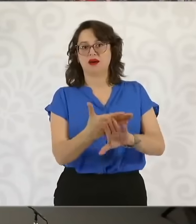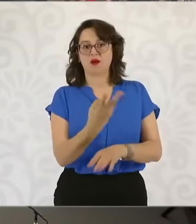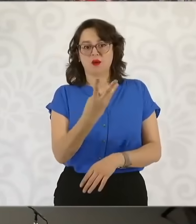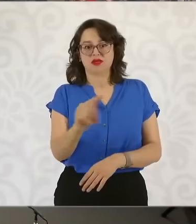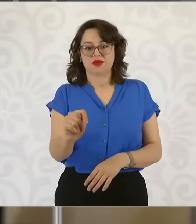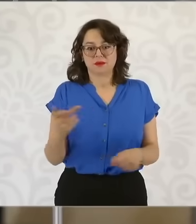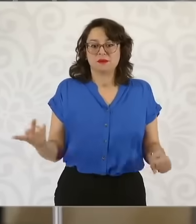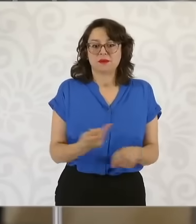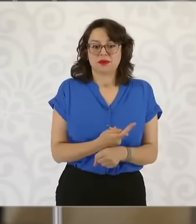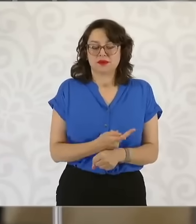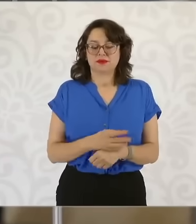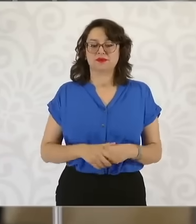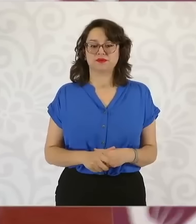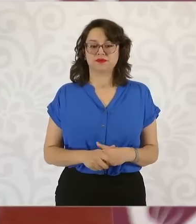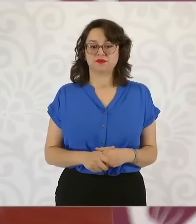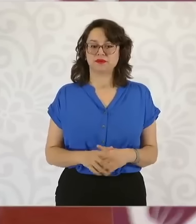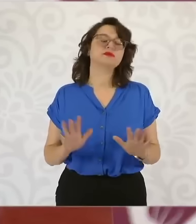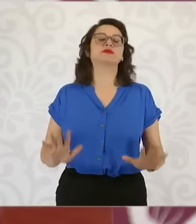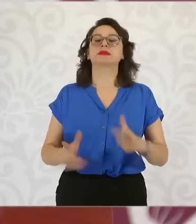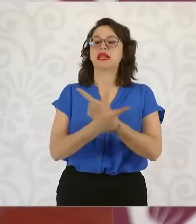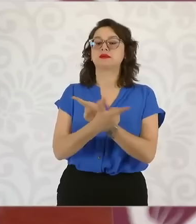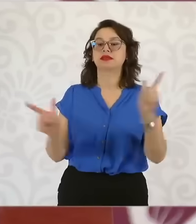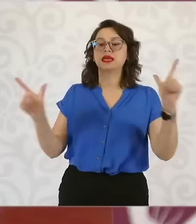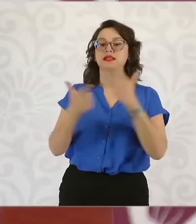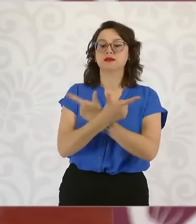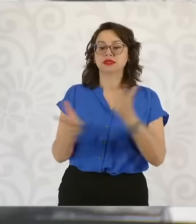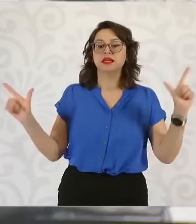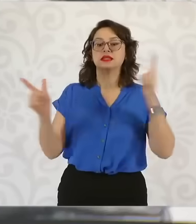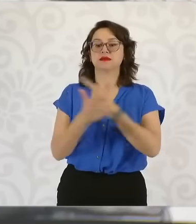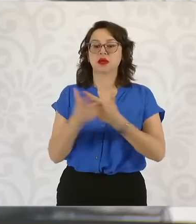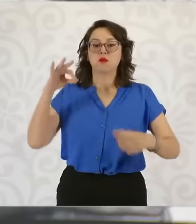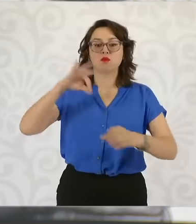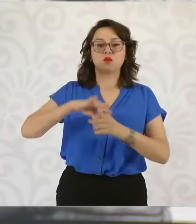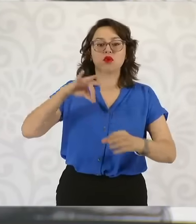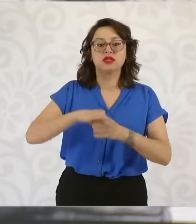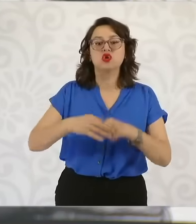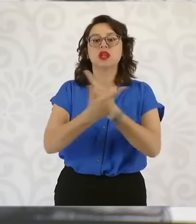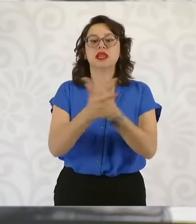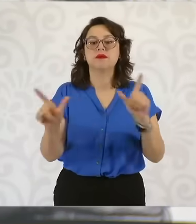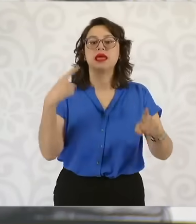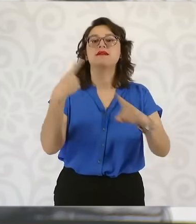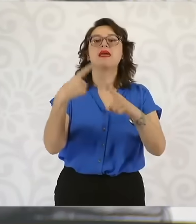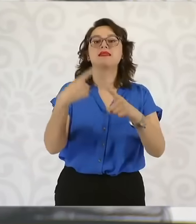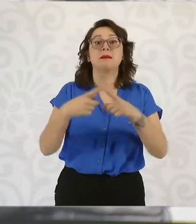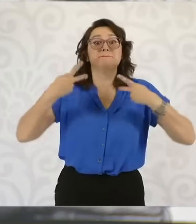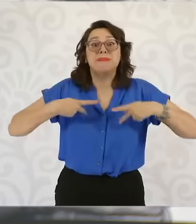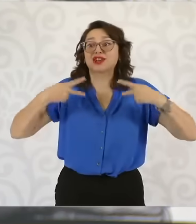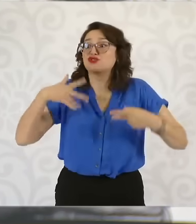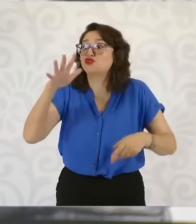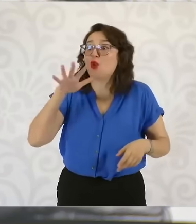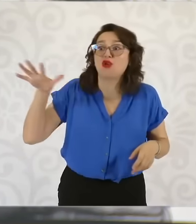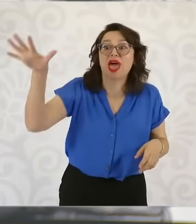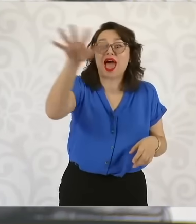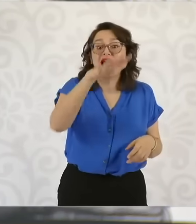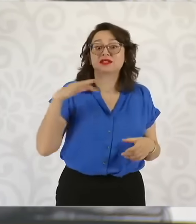garantizada esta libertad, libertad, libertad? Quien garantiza una elección democrática siempre es el pueblo. Entonces a todas